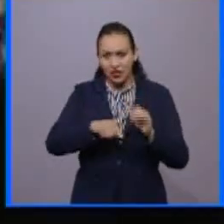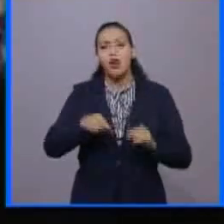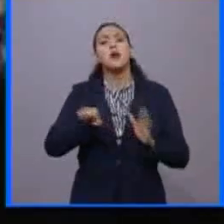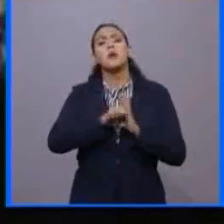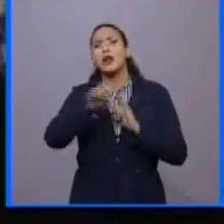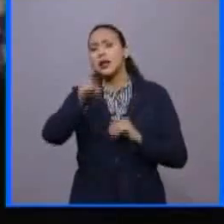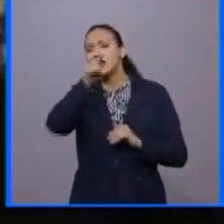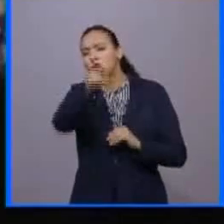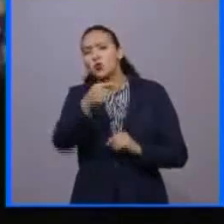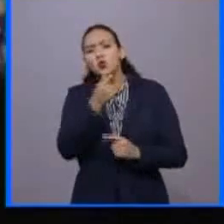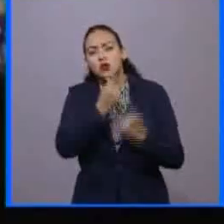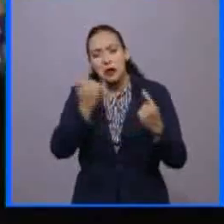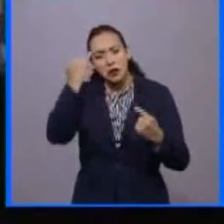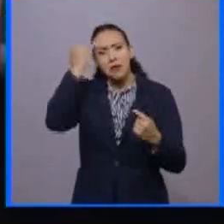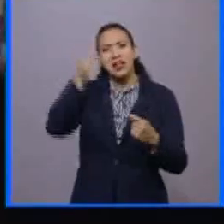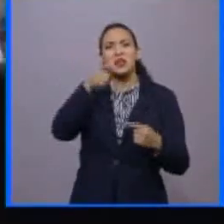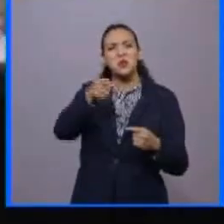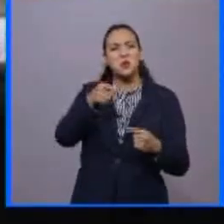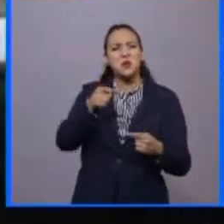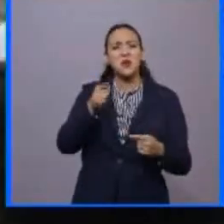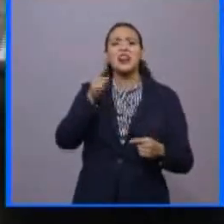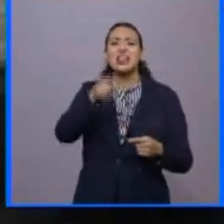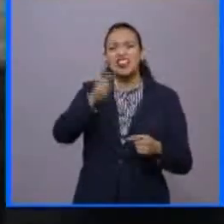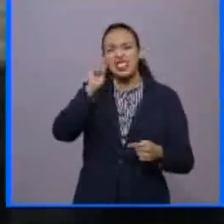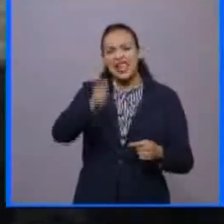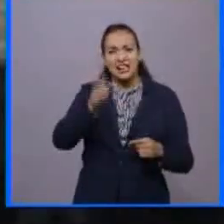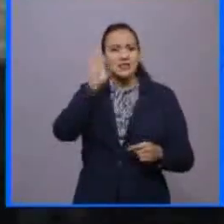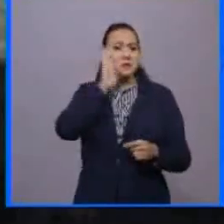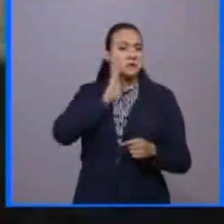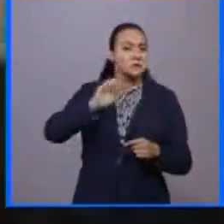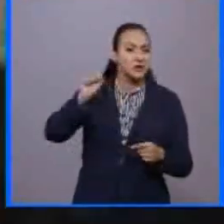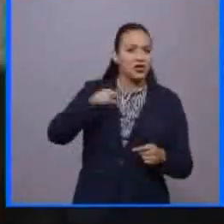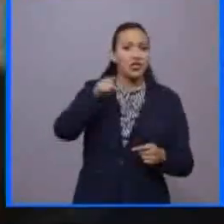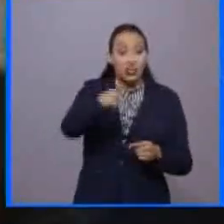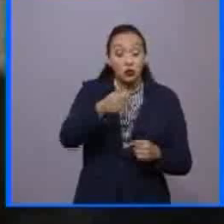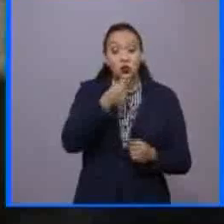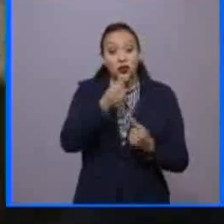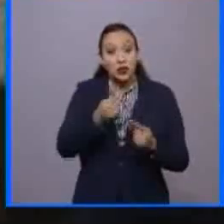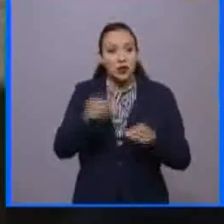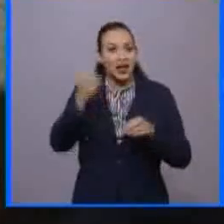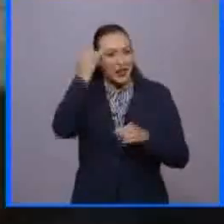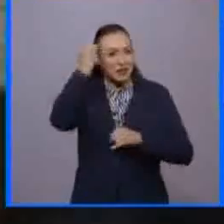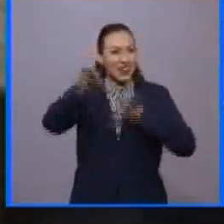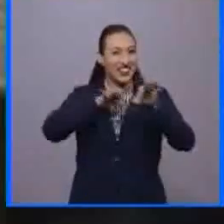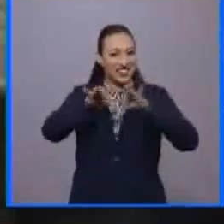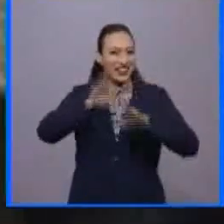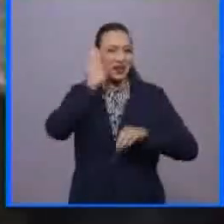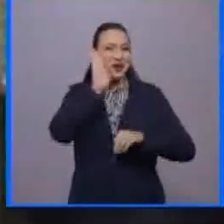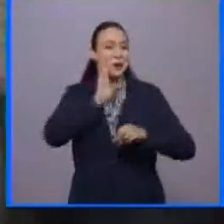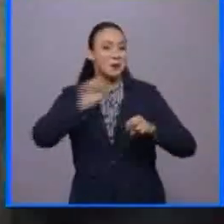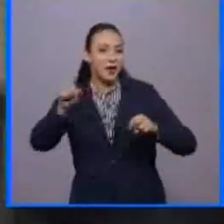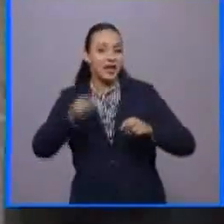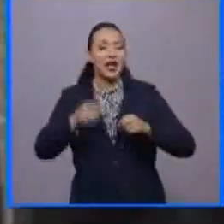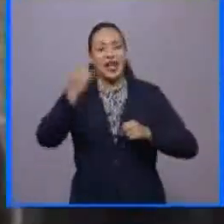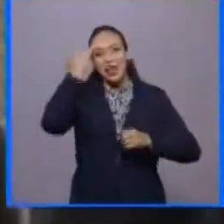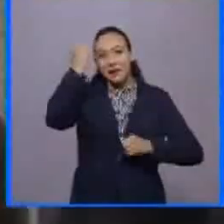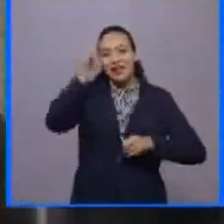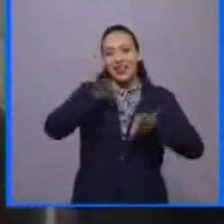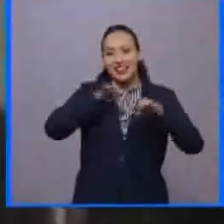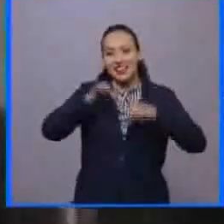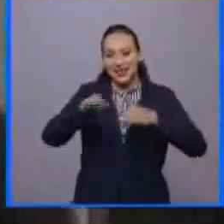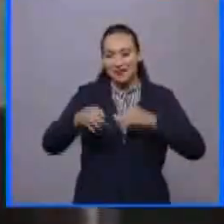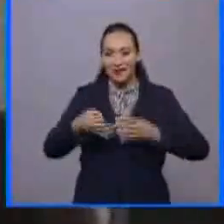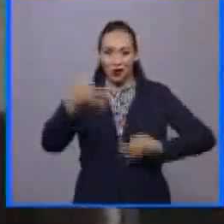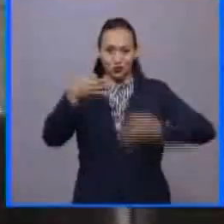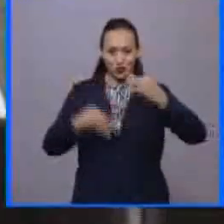fueran magistradas o magistrados? ¿Y qué saben sobre la discriminación? ¿Y qué harían para evitarla? En esta ocasión se